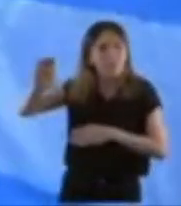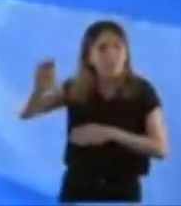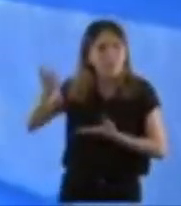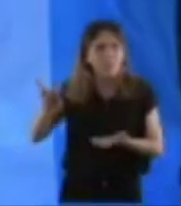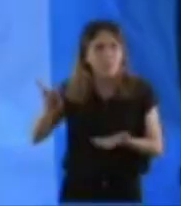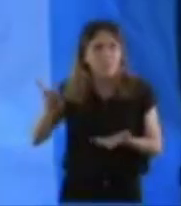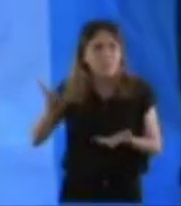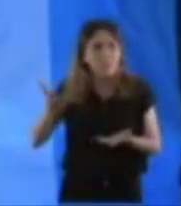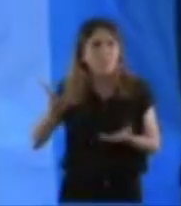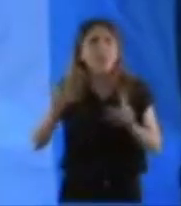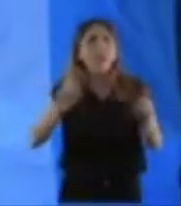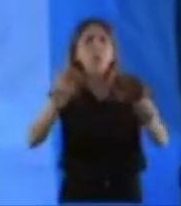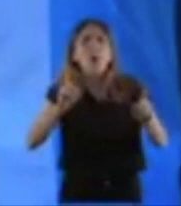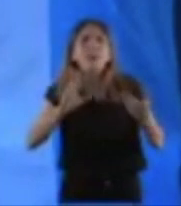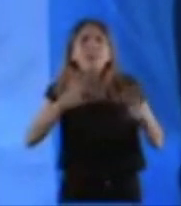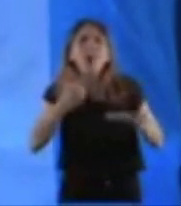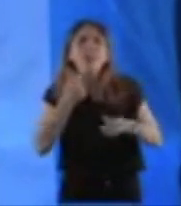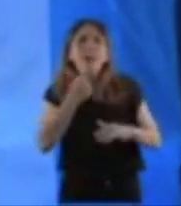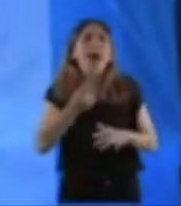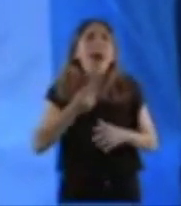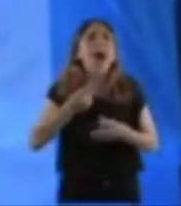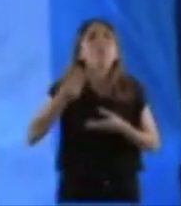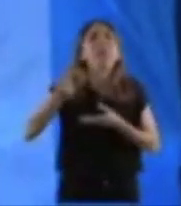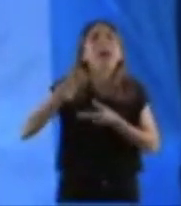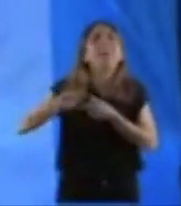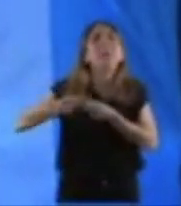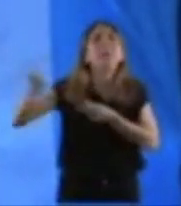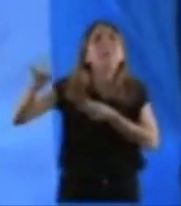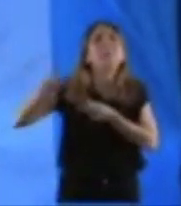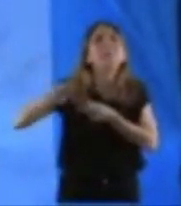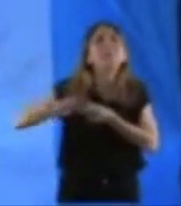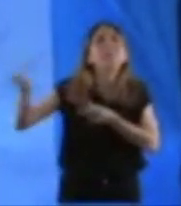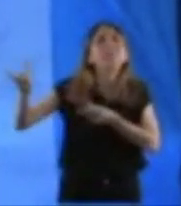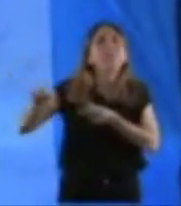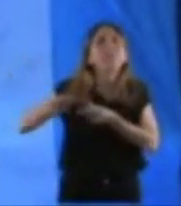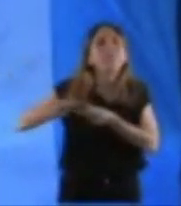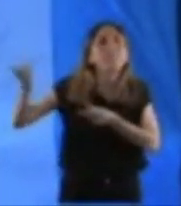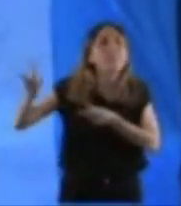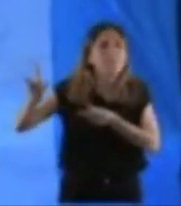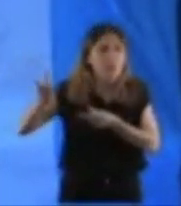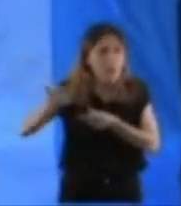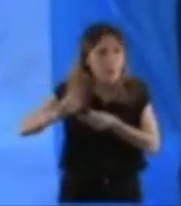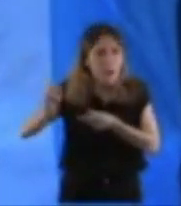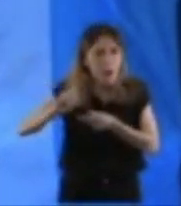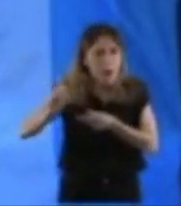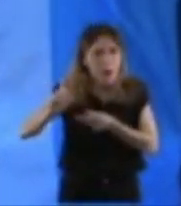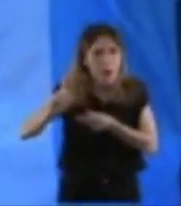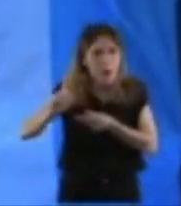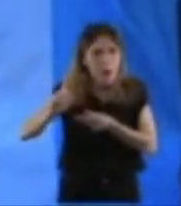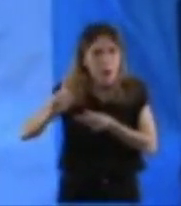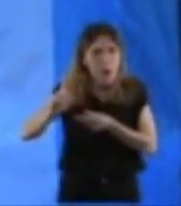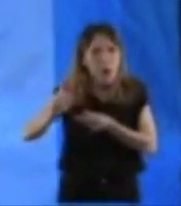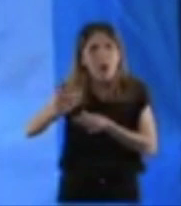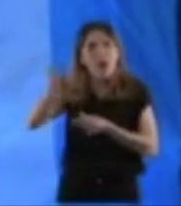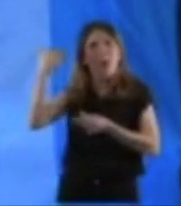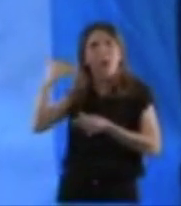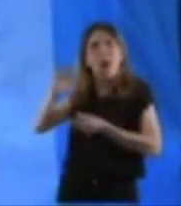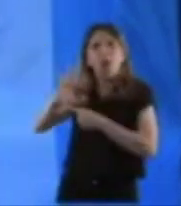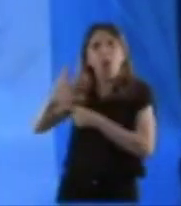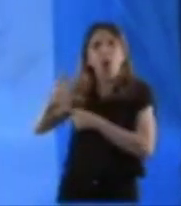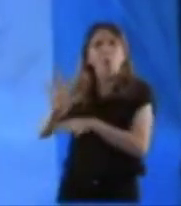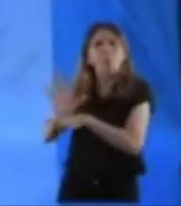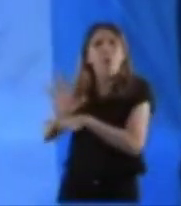dicen, se fue la plata, se la robaron, que es más triste, con la complicidad